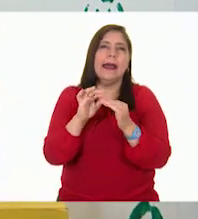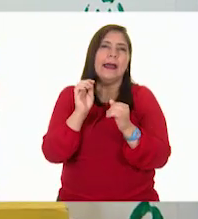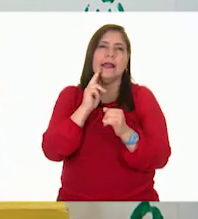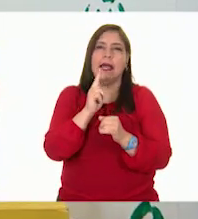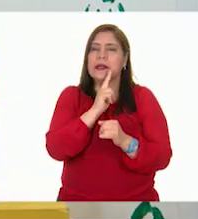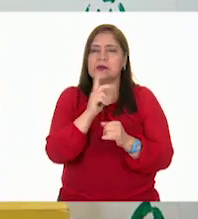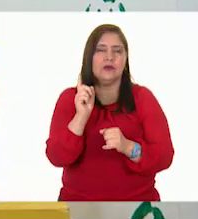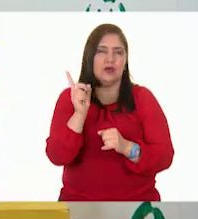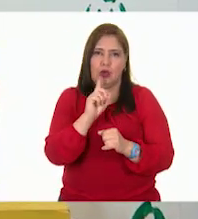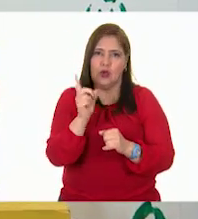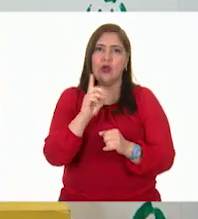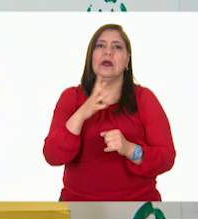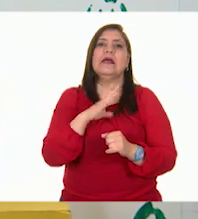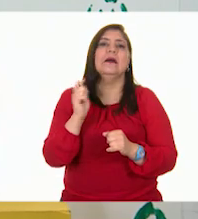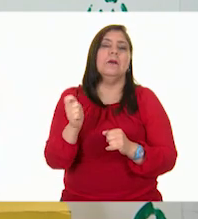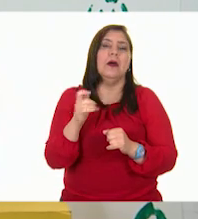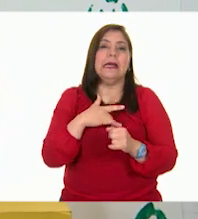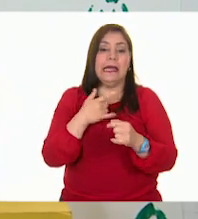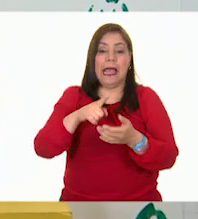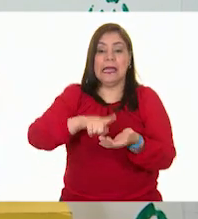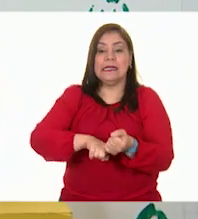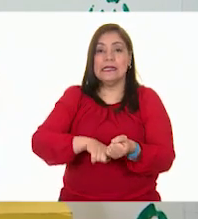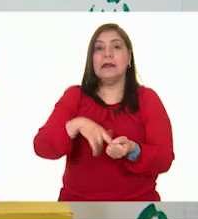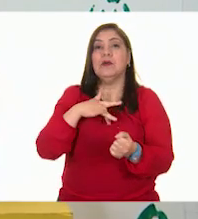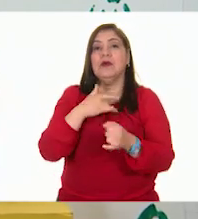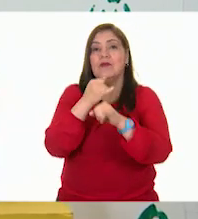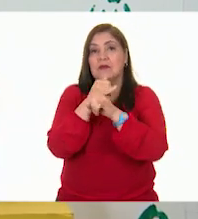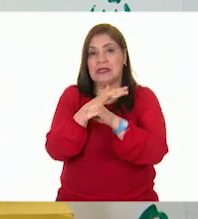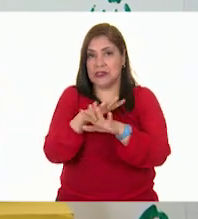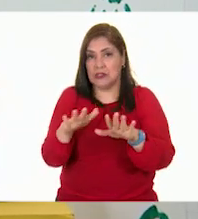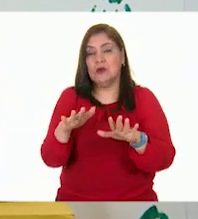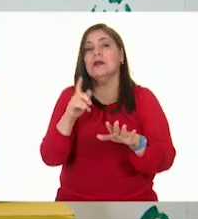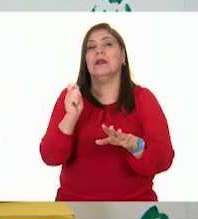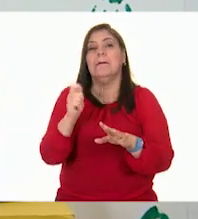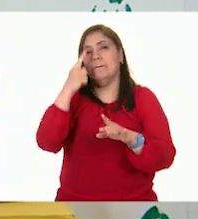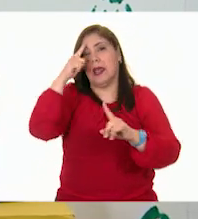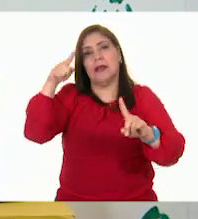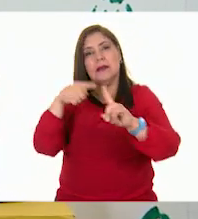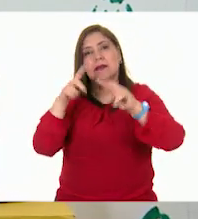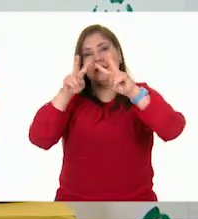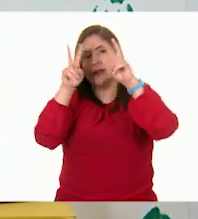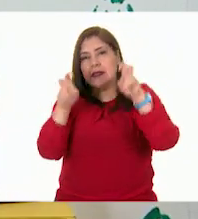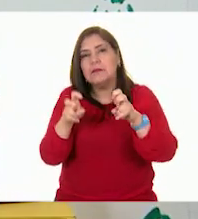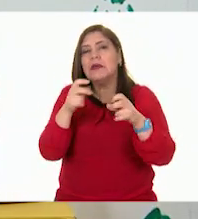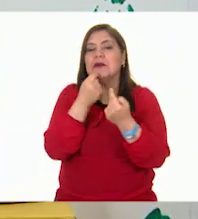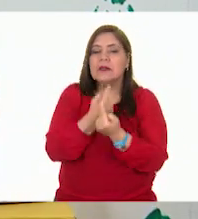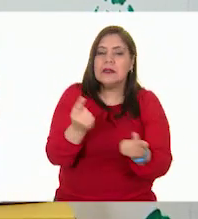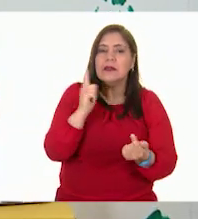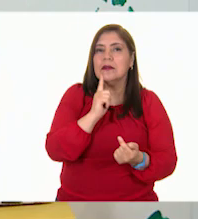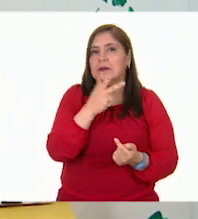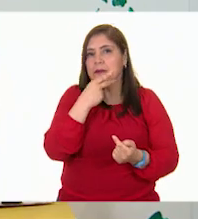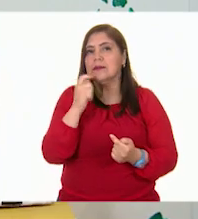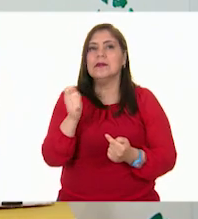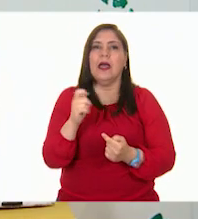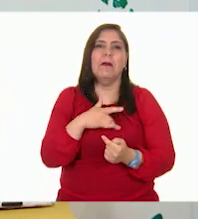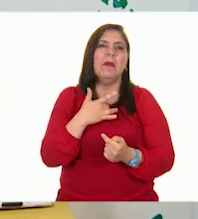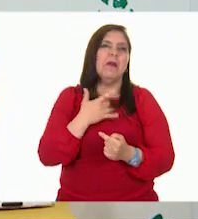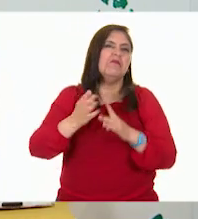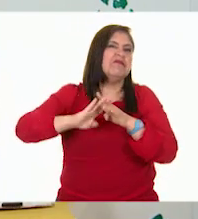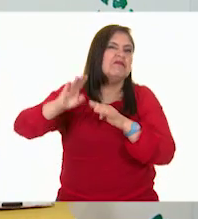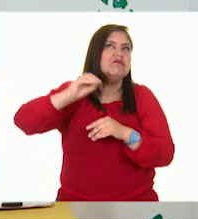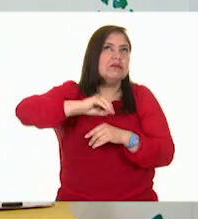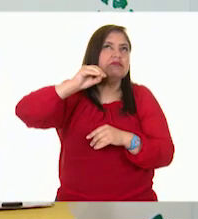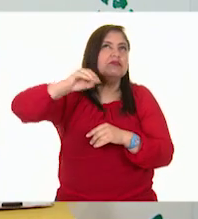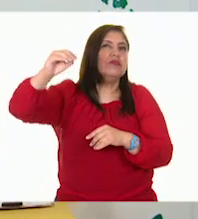nos dan datos o información sobre algún tema. En este caso, sobre las niñas y los niños migrantes. Entonces, Así es.